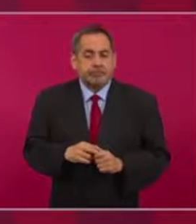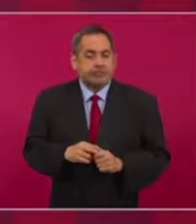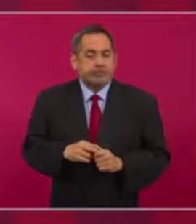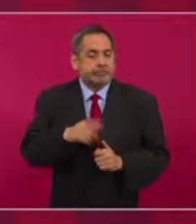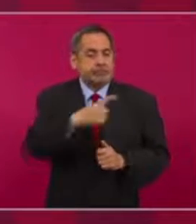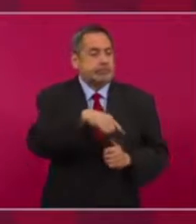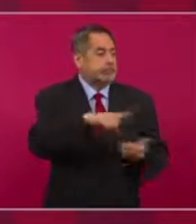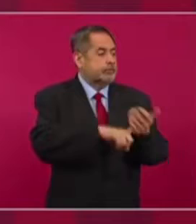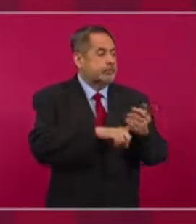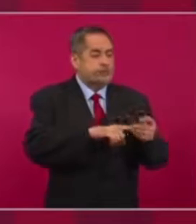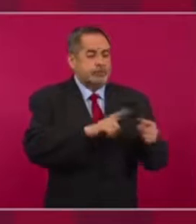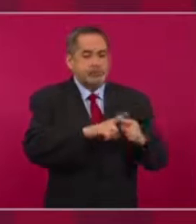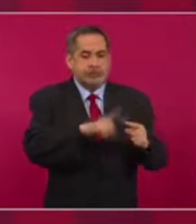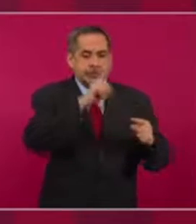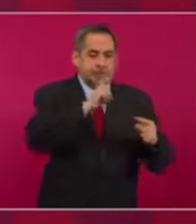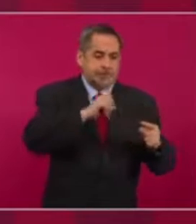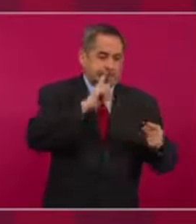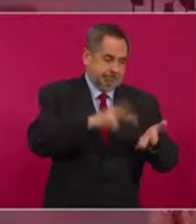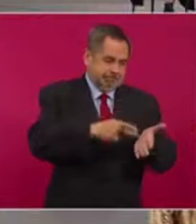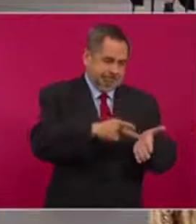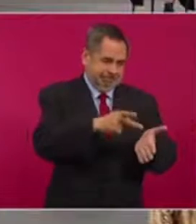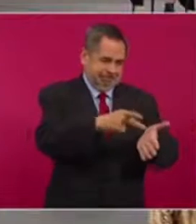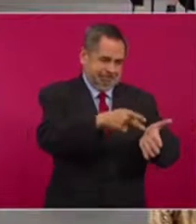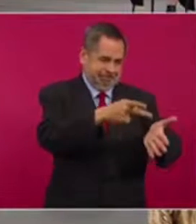mienten como respiran.